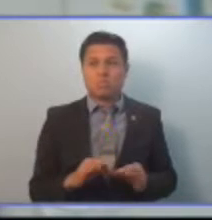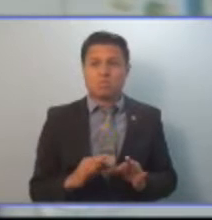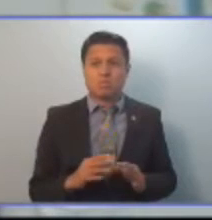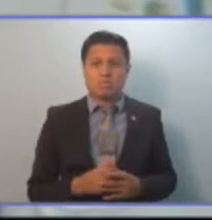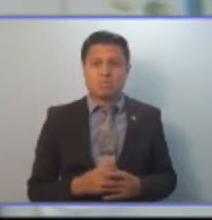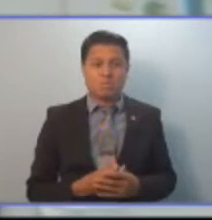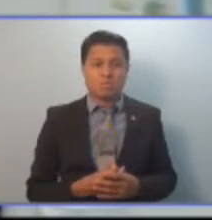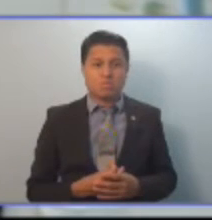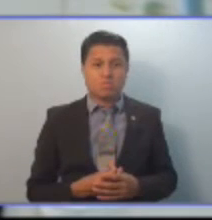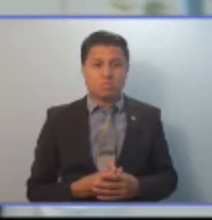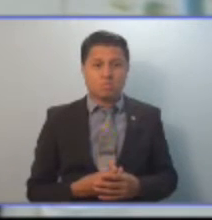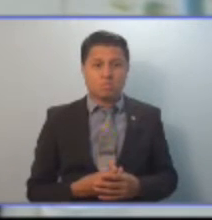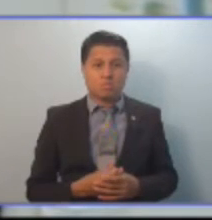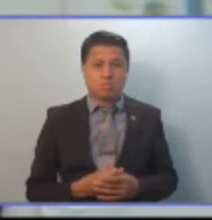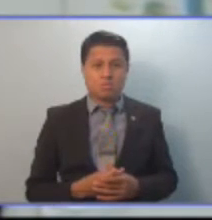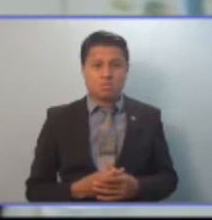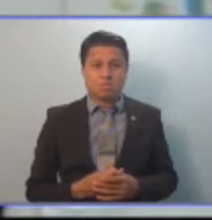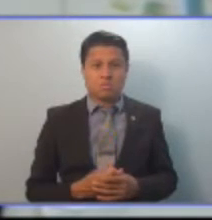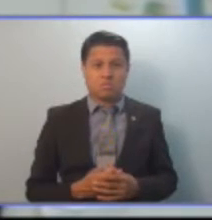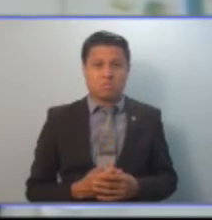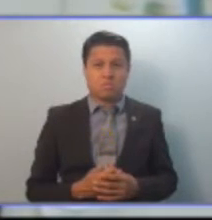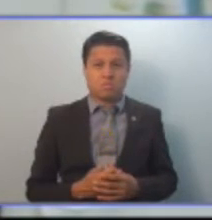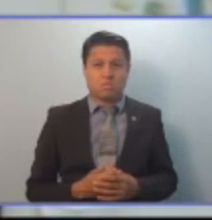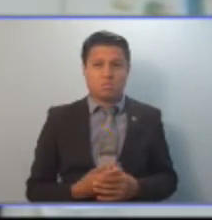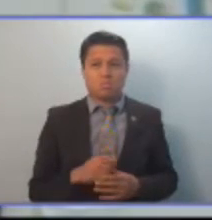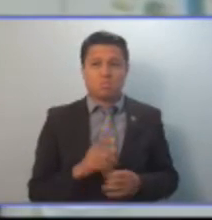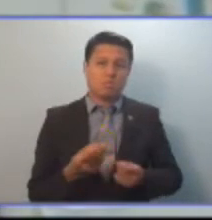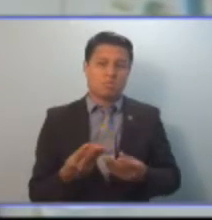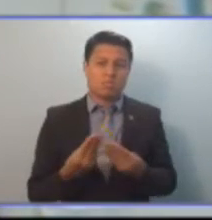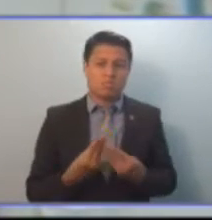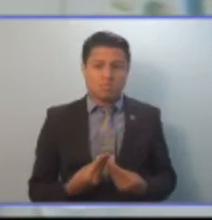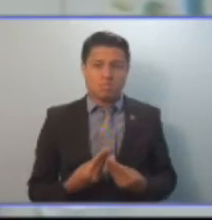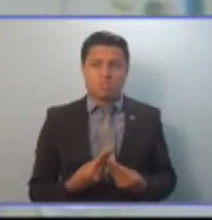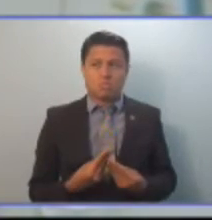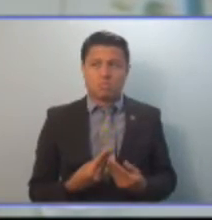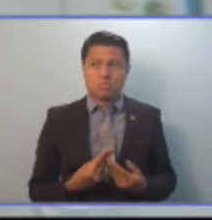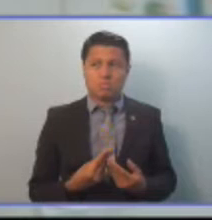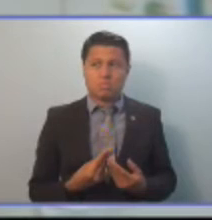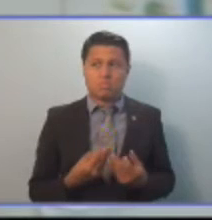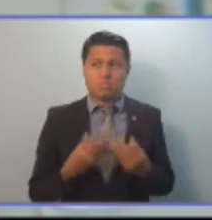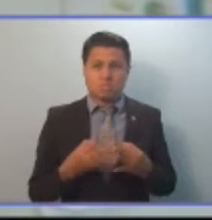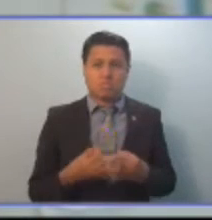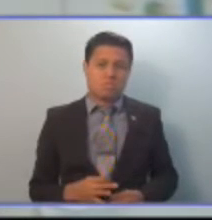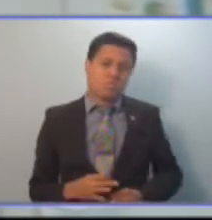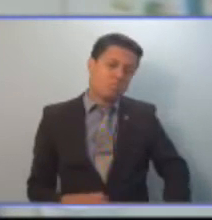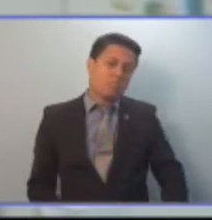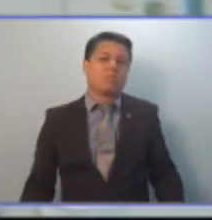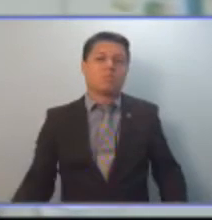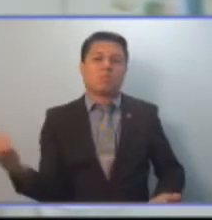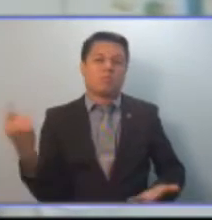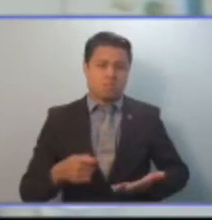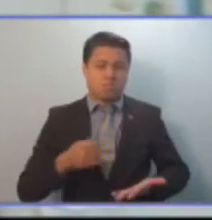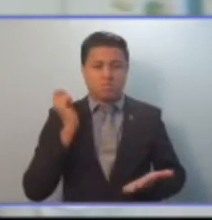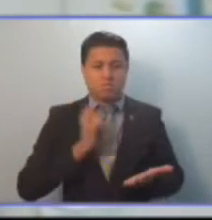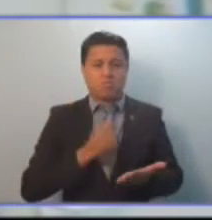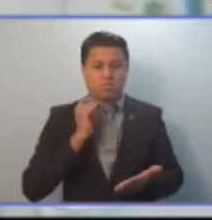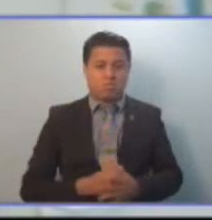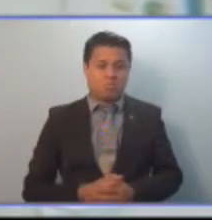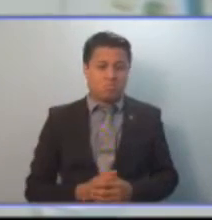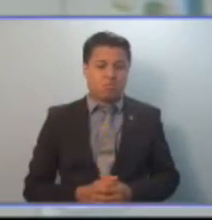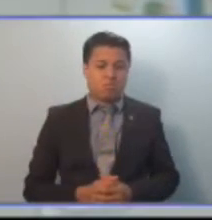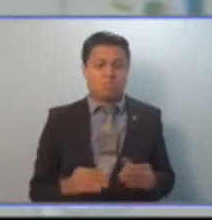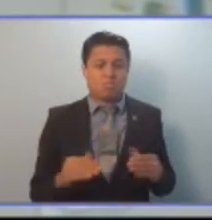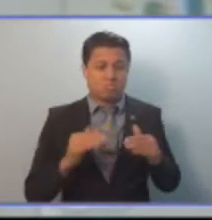no los compartía, y había que leerlo y había que darle profundidad a la sentencia. Y